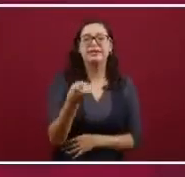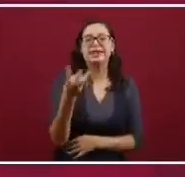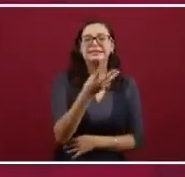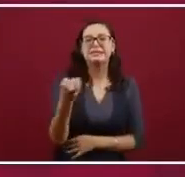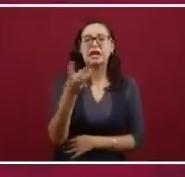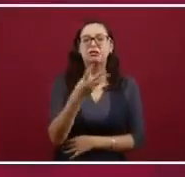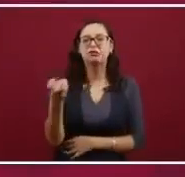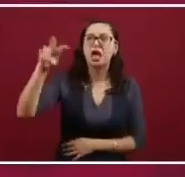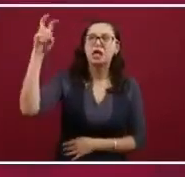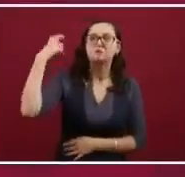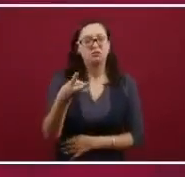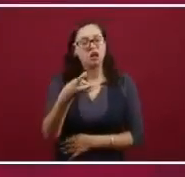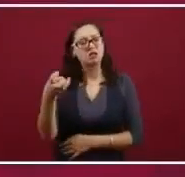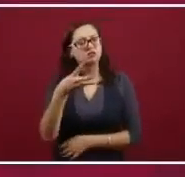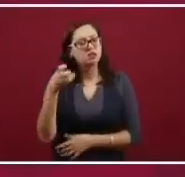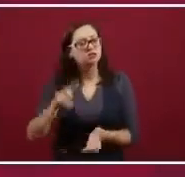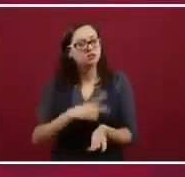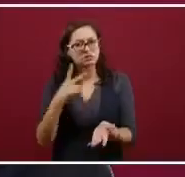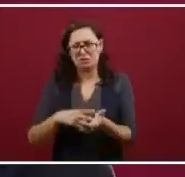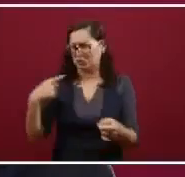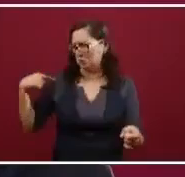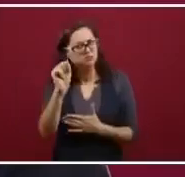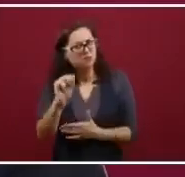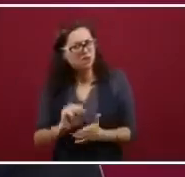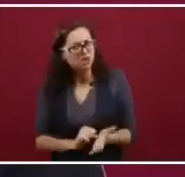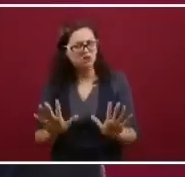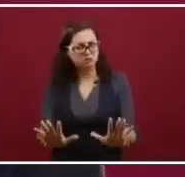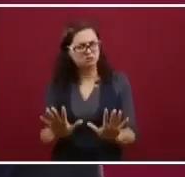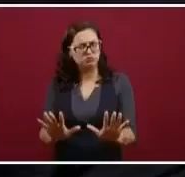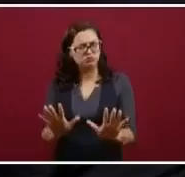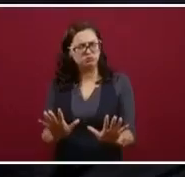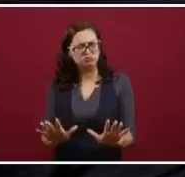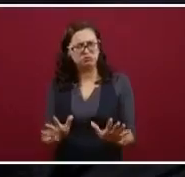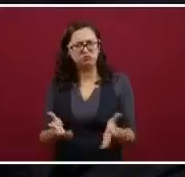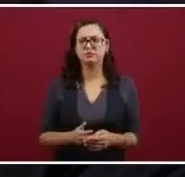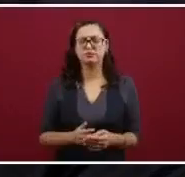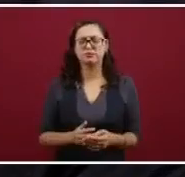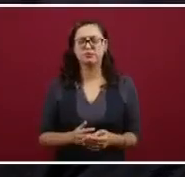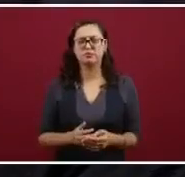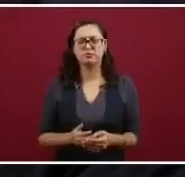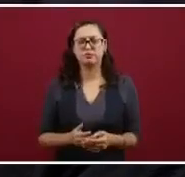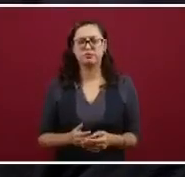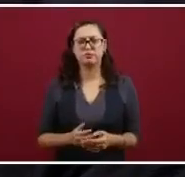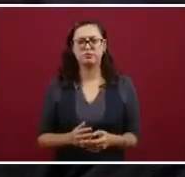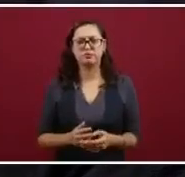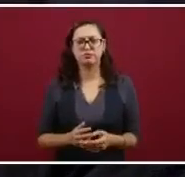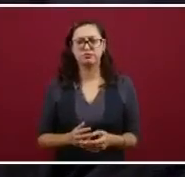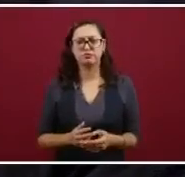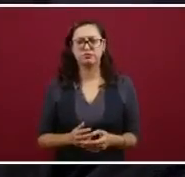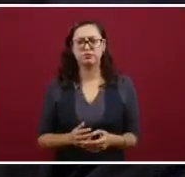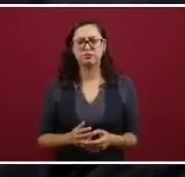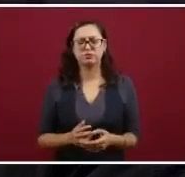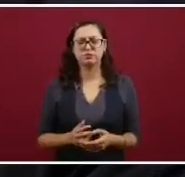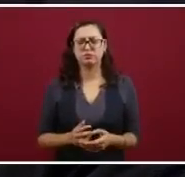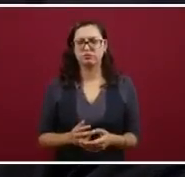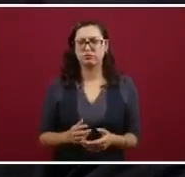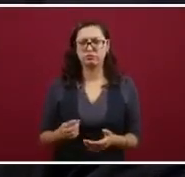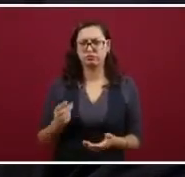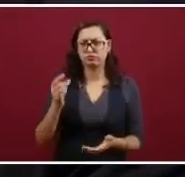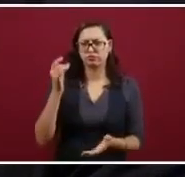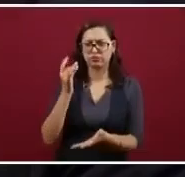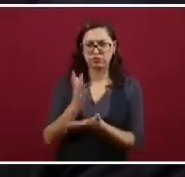No, pues sí. Y no solo del Sinvestav, del Conacyt.